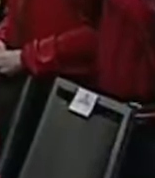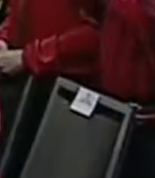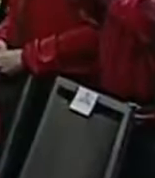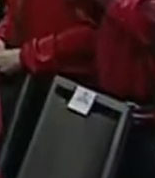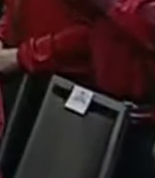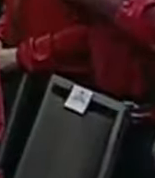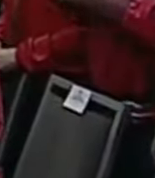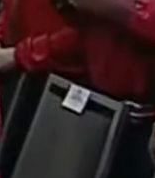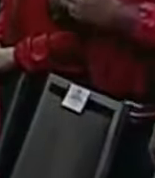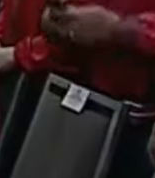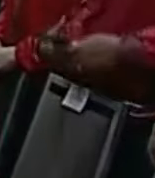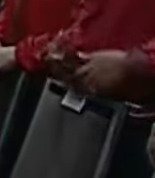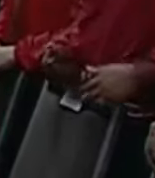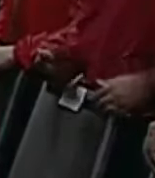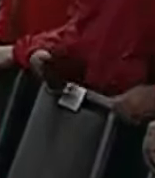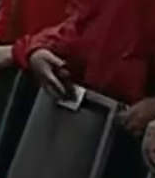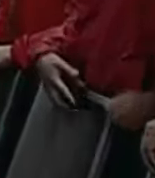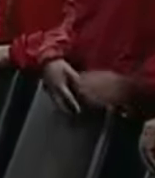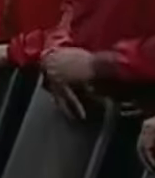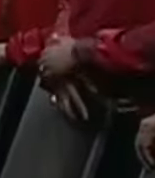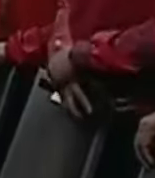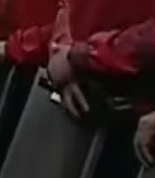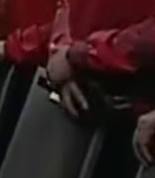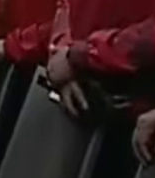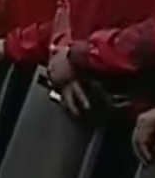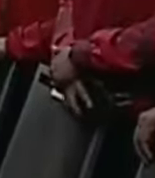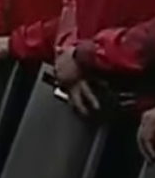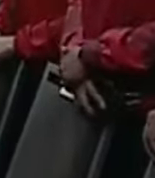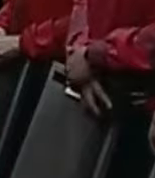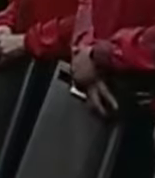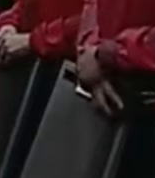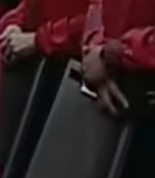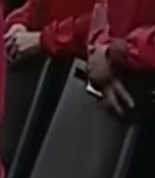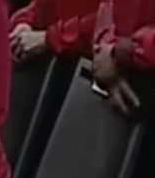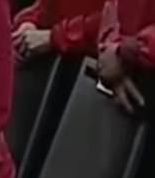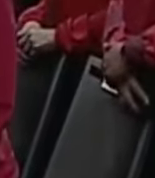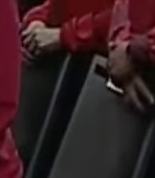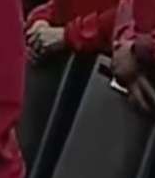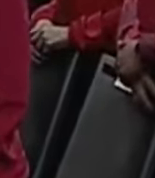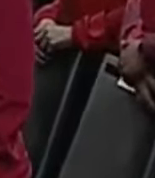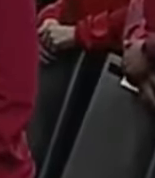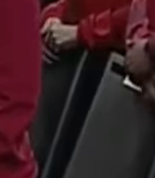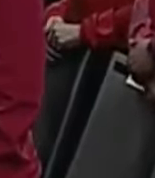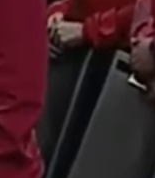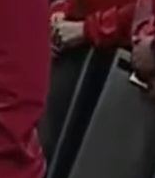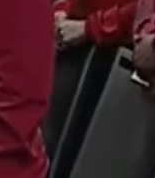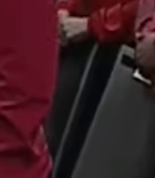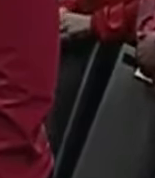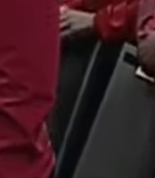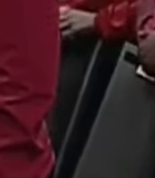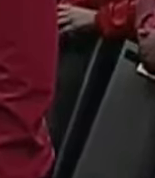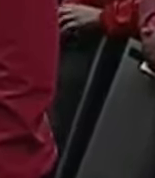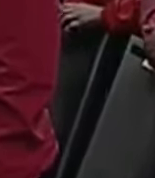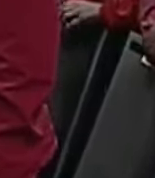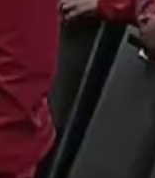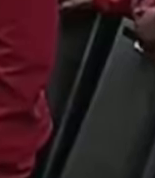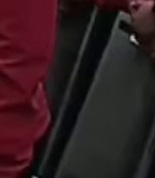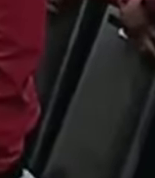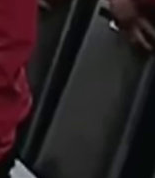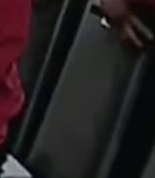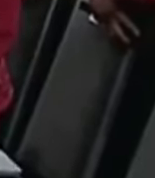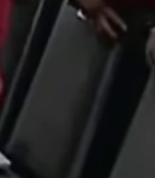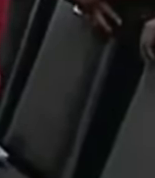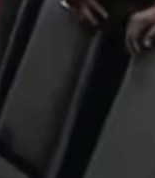como ninguno, que les tocó recorrer los caminos de la clandestinidad, la resistencia, la guerrilla, los caminos de la tortura y de